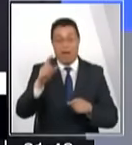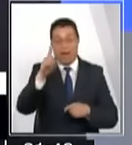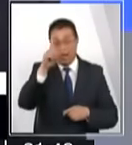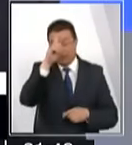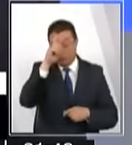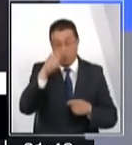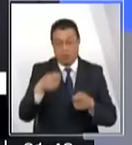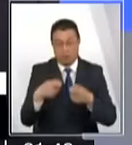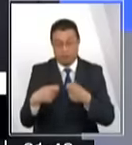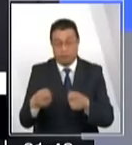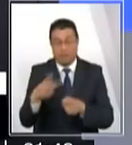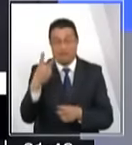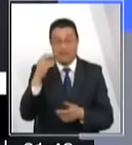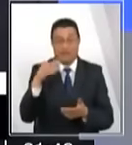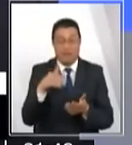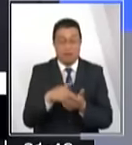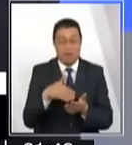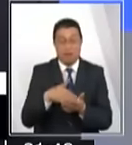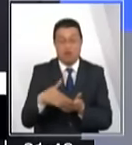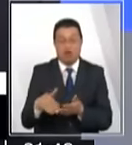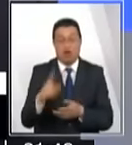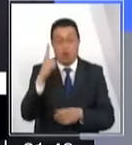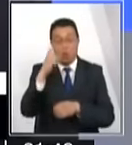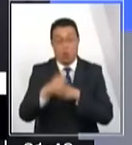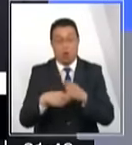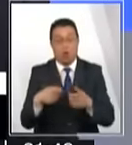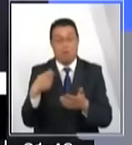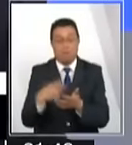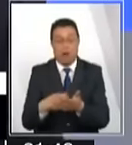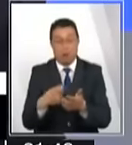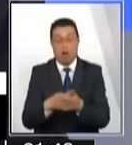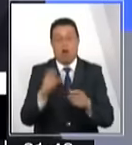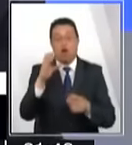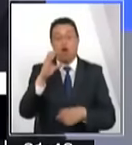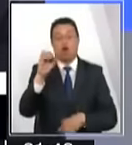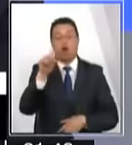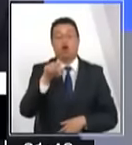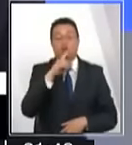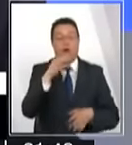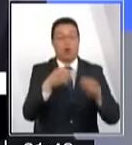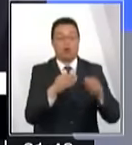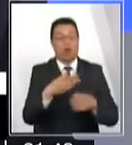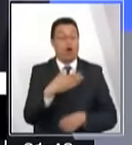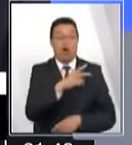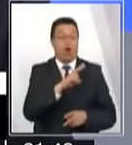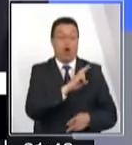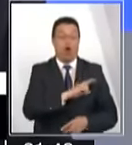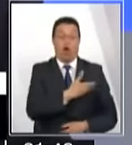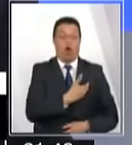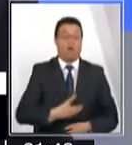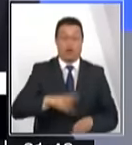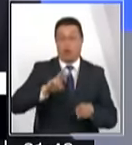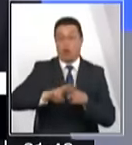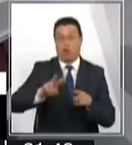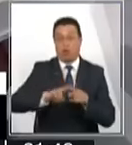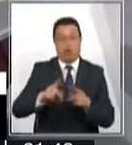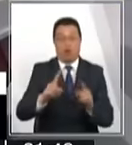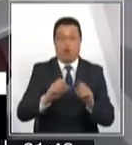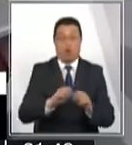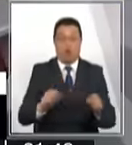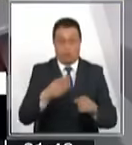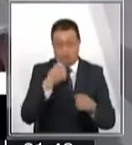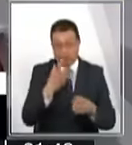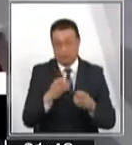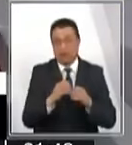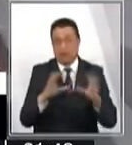20,000 millones de pesos al año a pagar costas judicial y ese problema el gobierno no ha sido capaz de resolverlo Y eso hay que decirlo muy claramente usted ha dicho que las